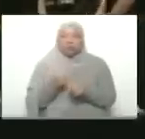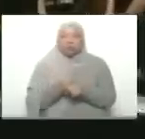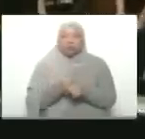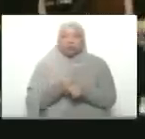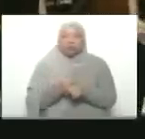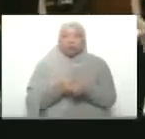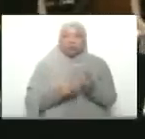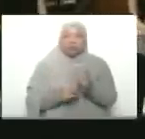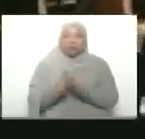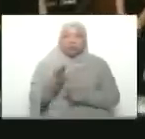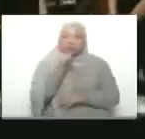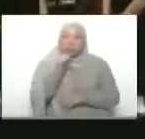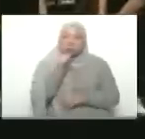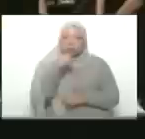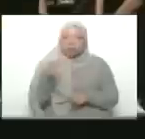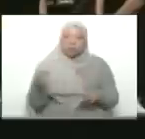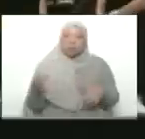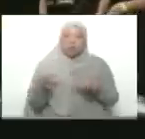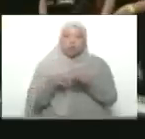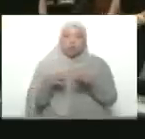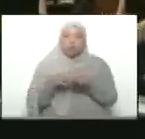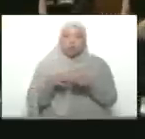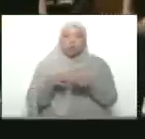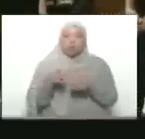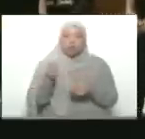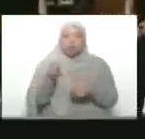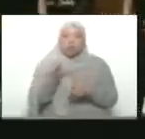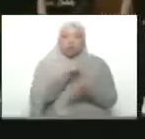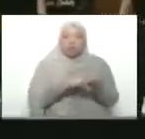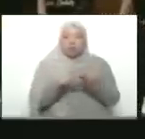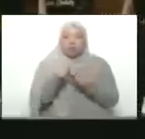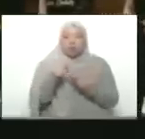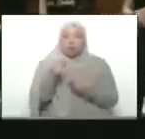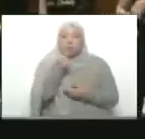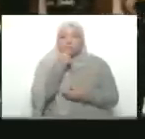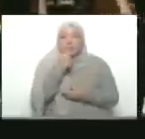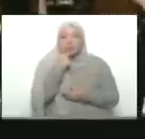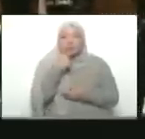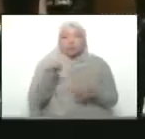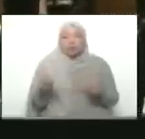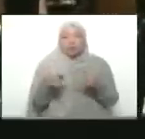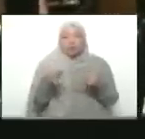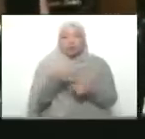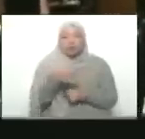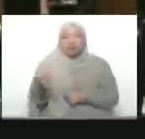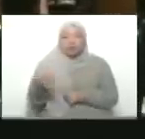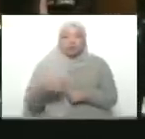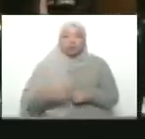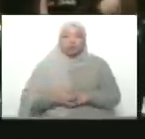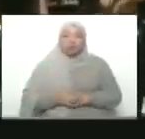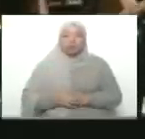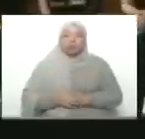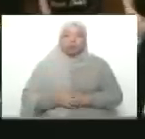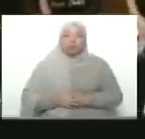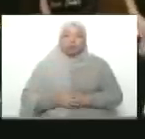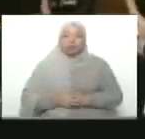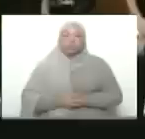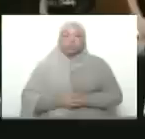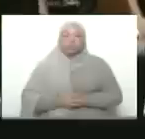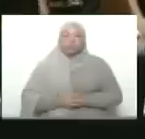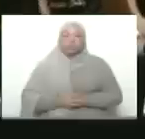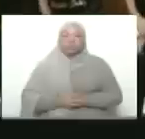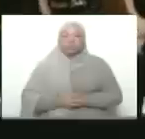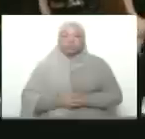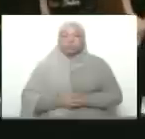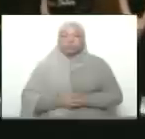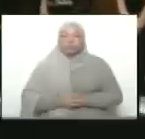semillero tiene su grupo Fíjate que hicieron tremendo concierto en pinto salin excelente pero hay que ir